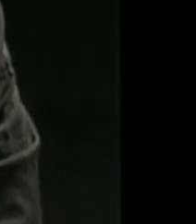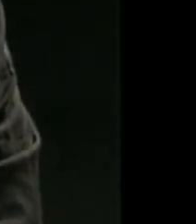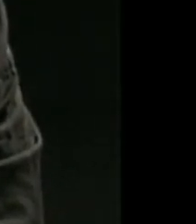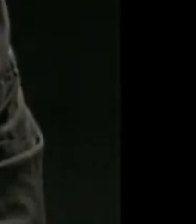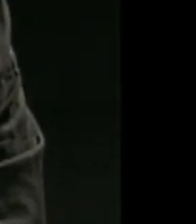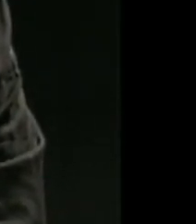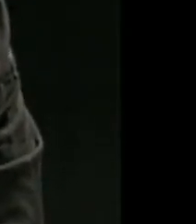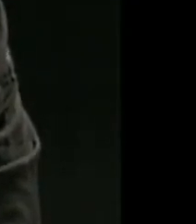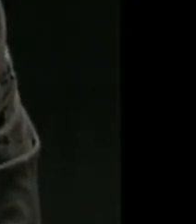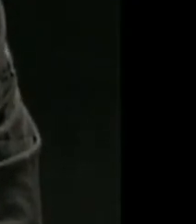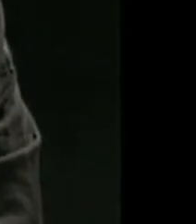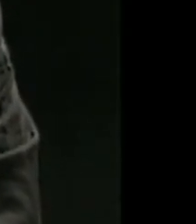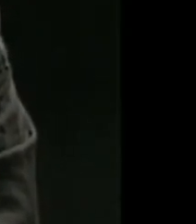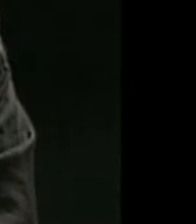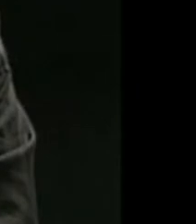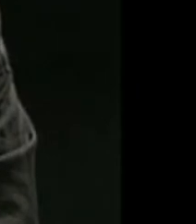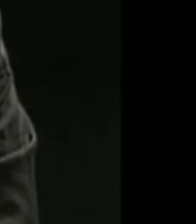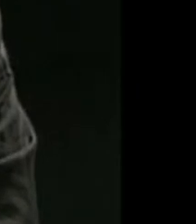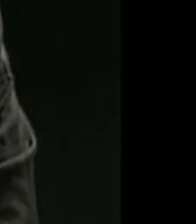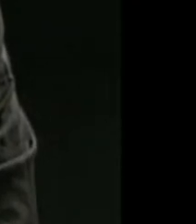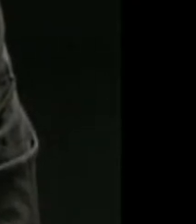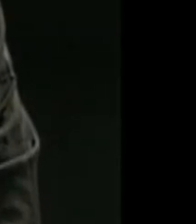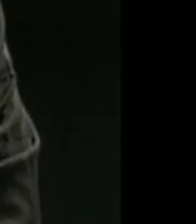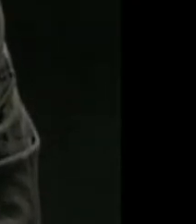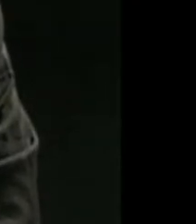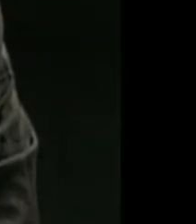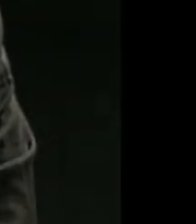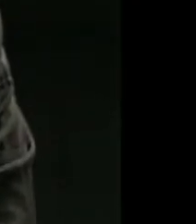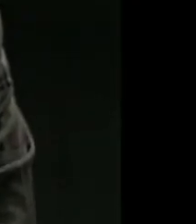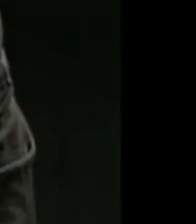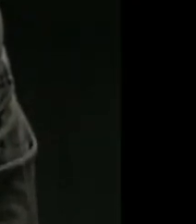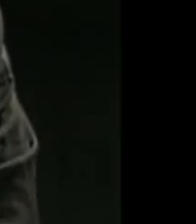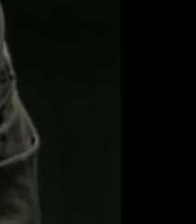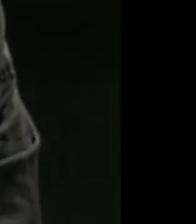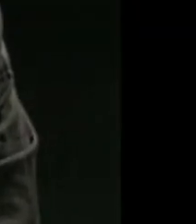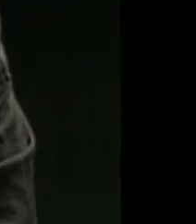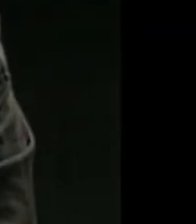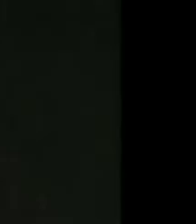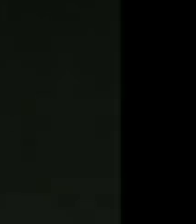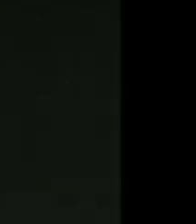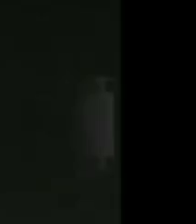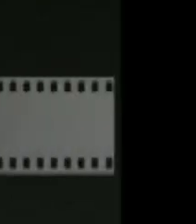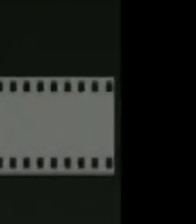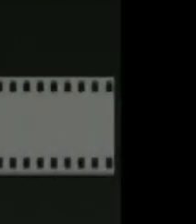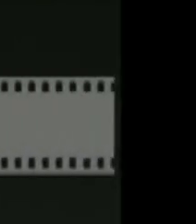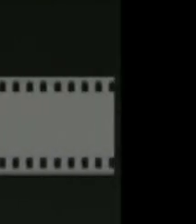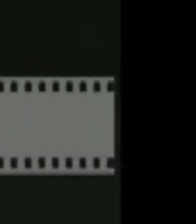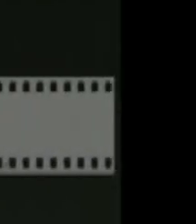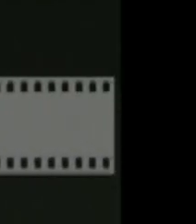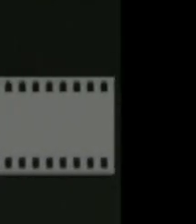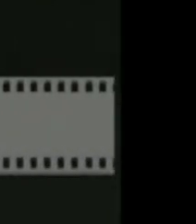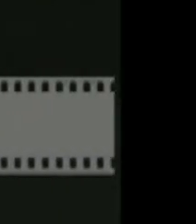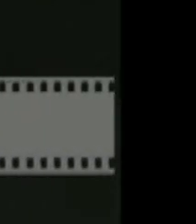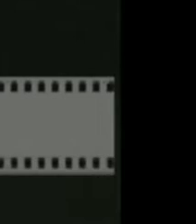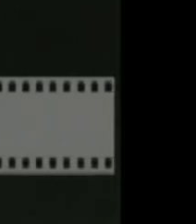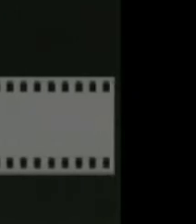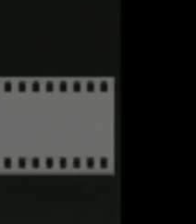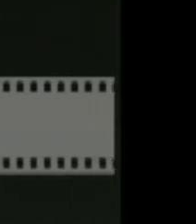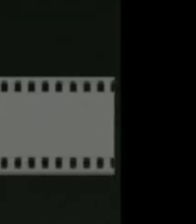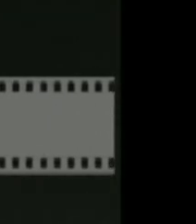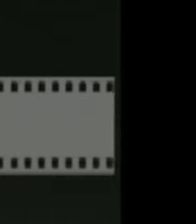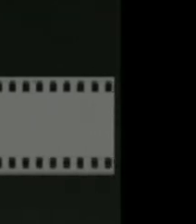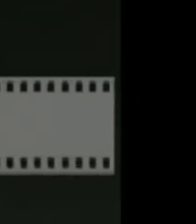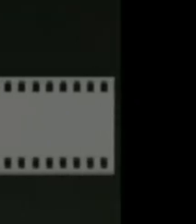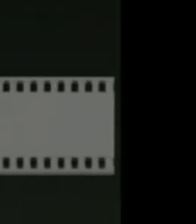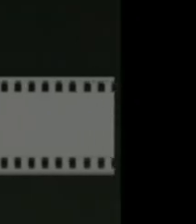hay verdaderos pioneros del quehacer audiovisual del séptimo arte en nuestro país. Don Álvaro Chavarría, un documentalista